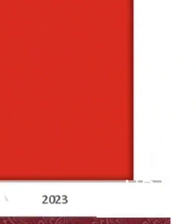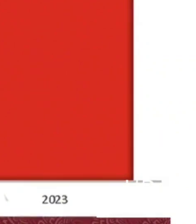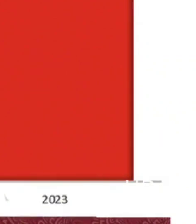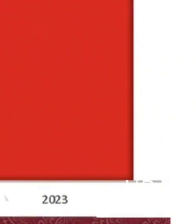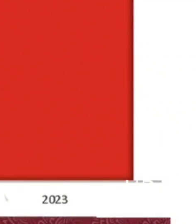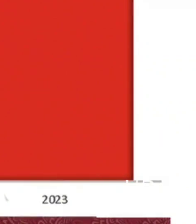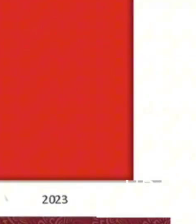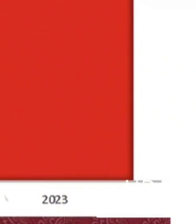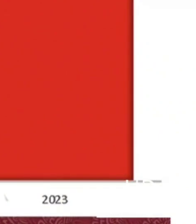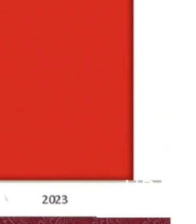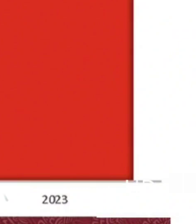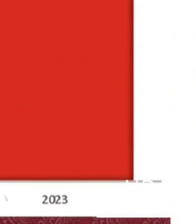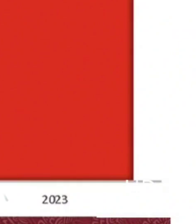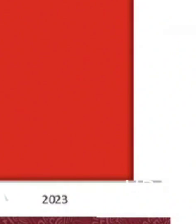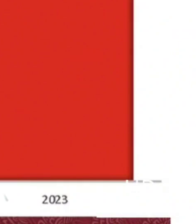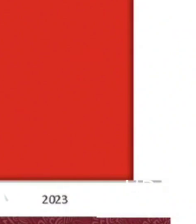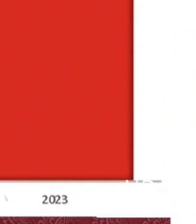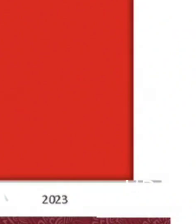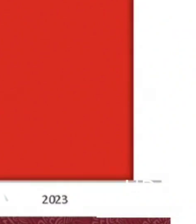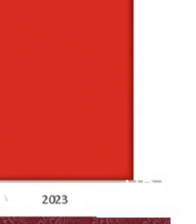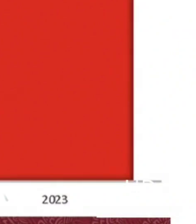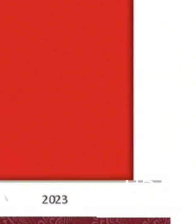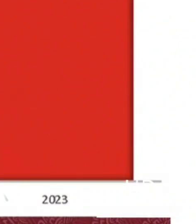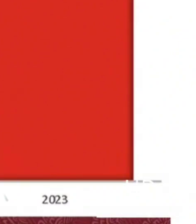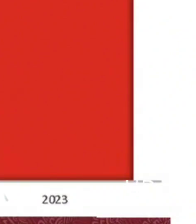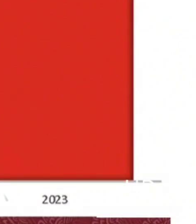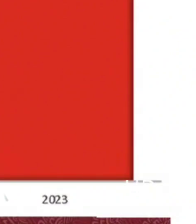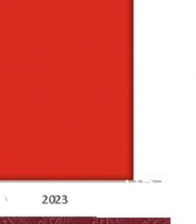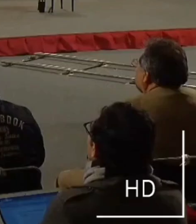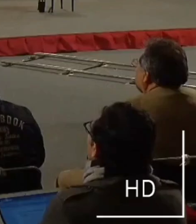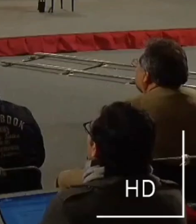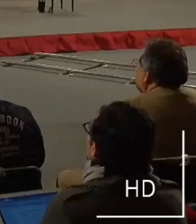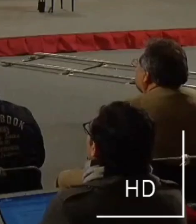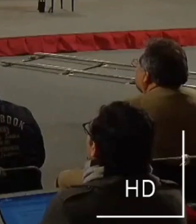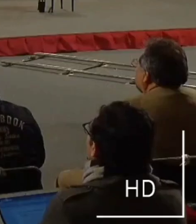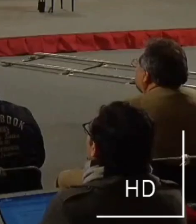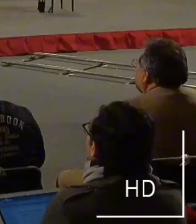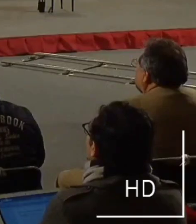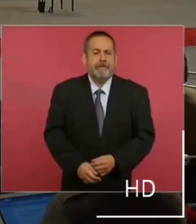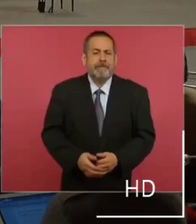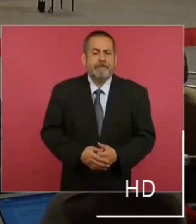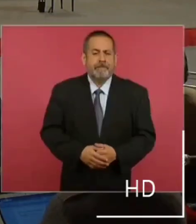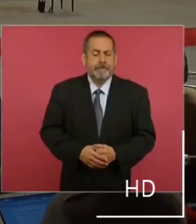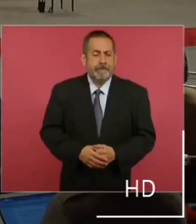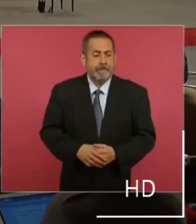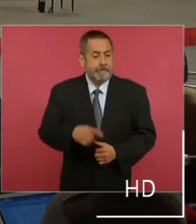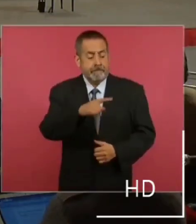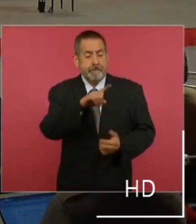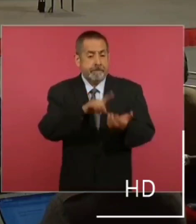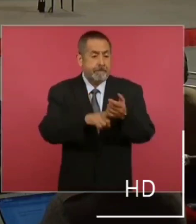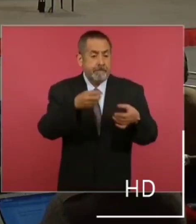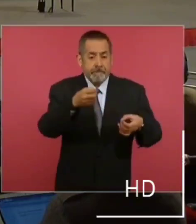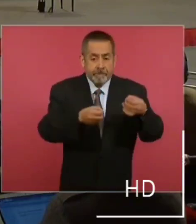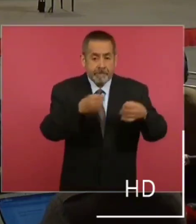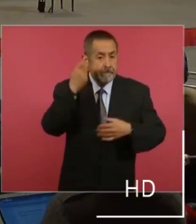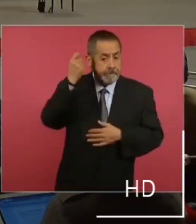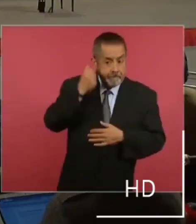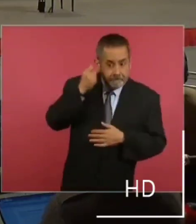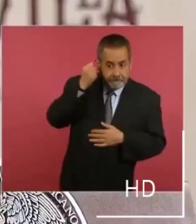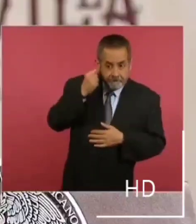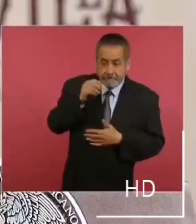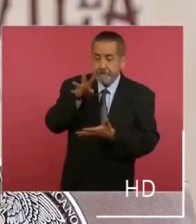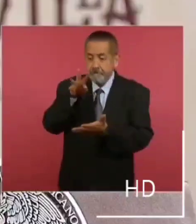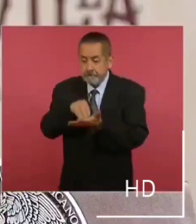para pensiones complementarias de magistrados y jueces jubilados por 4,504 millones